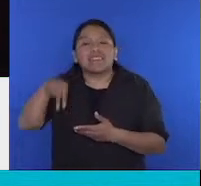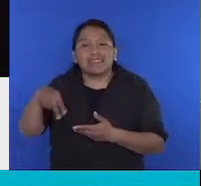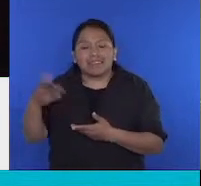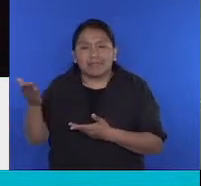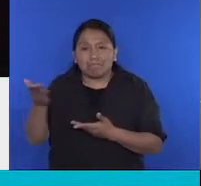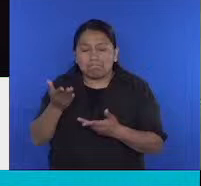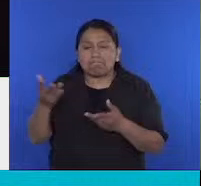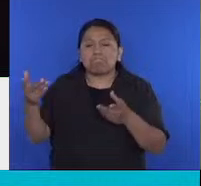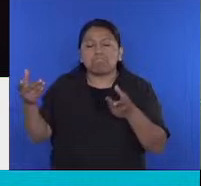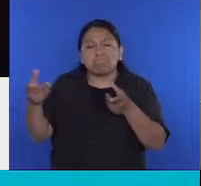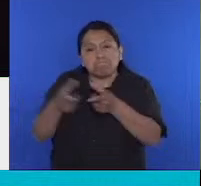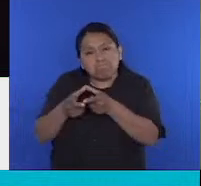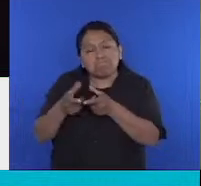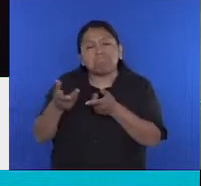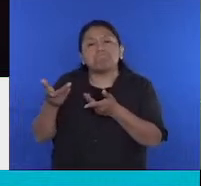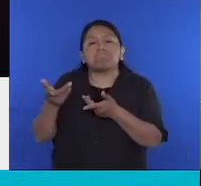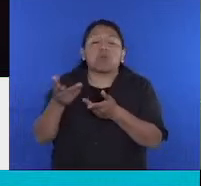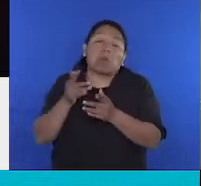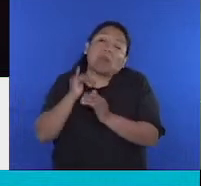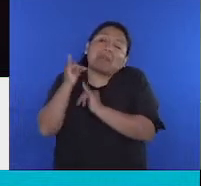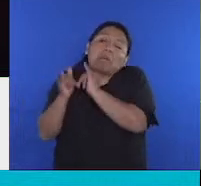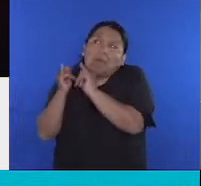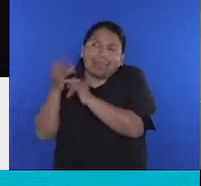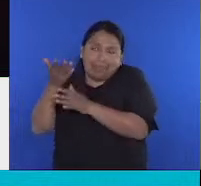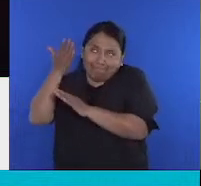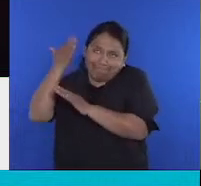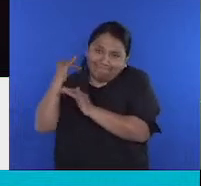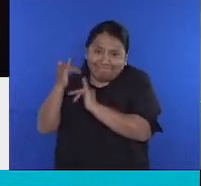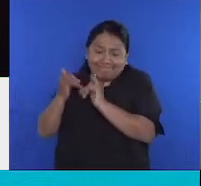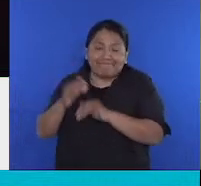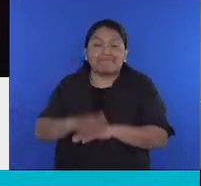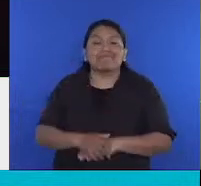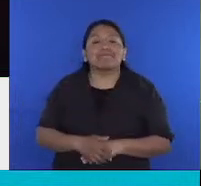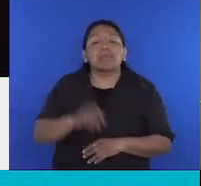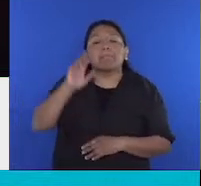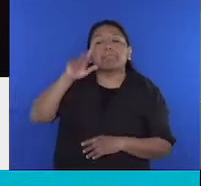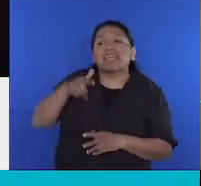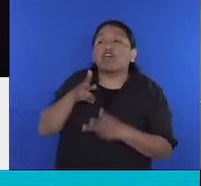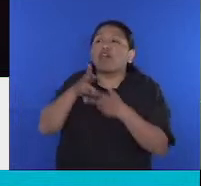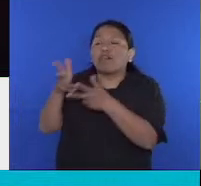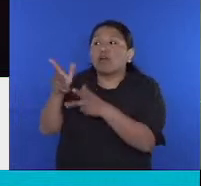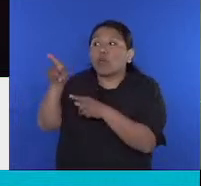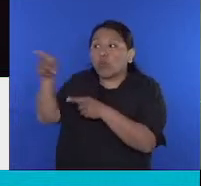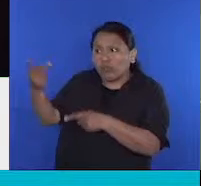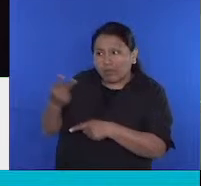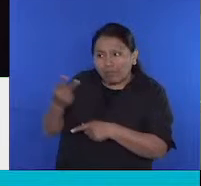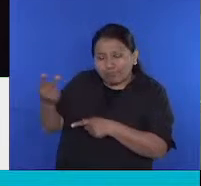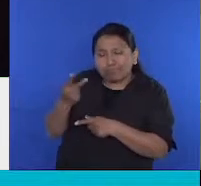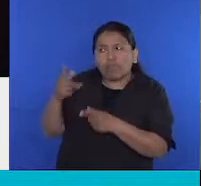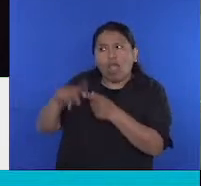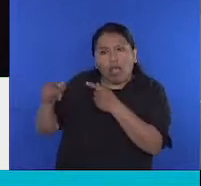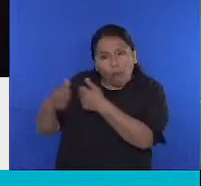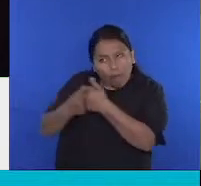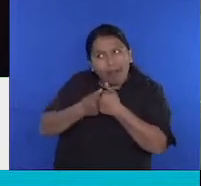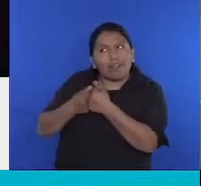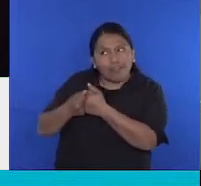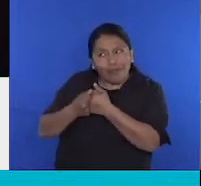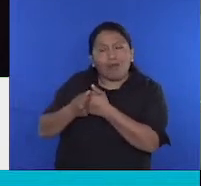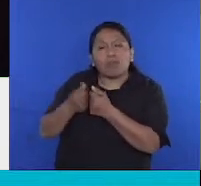relatan los hechos que le dijo Perón a Balbín: usted y yo nos tenemos que poner de acuerdo porque somos el 80% del